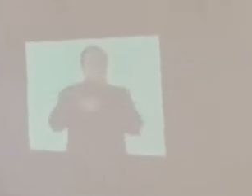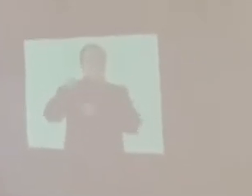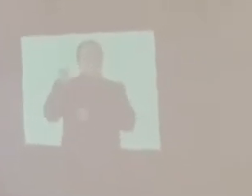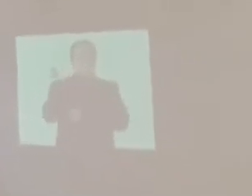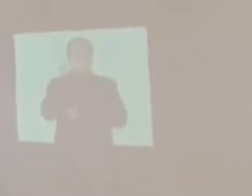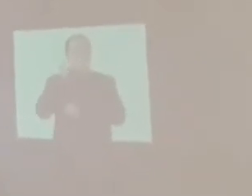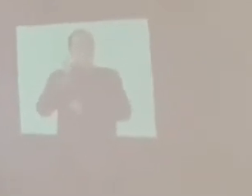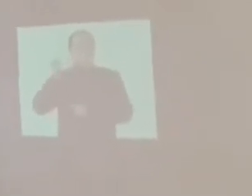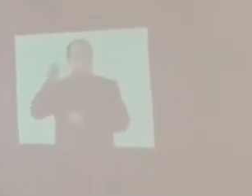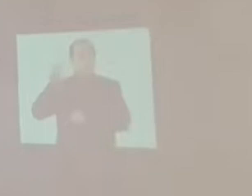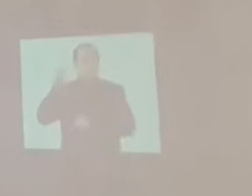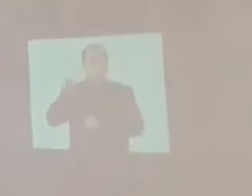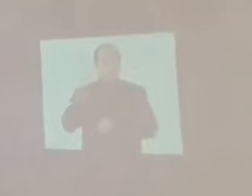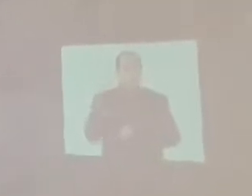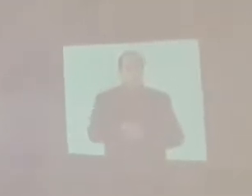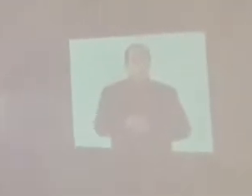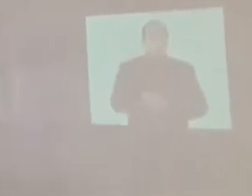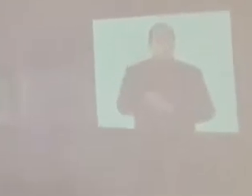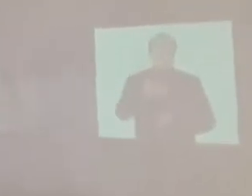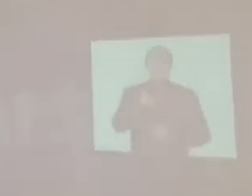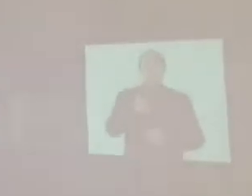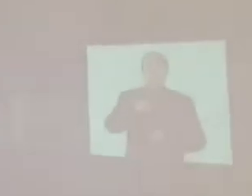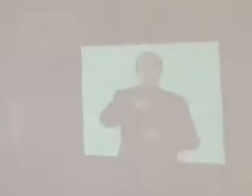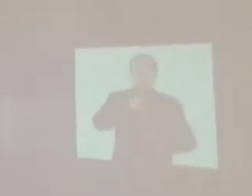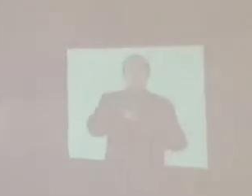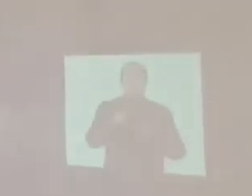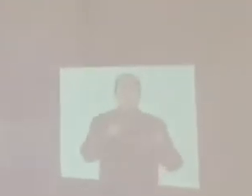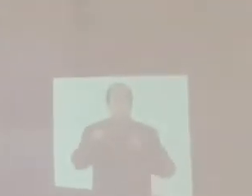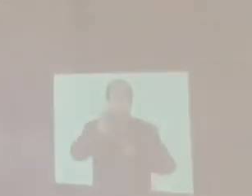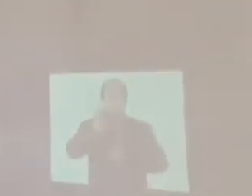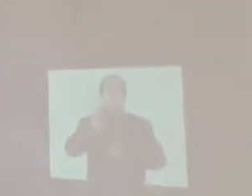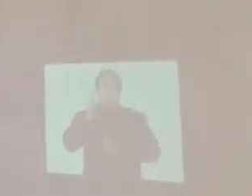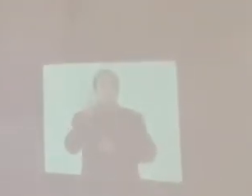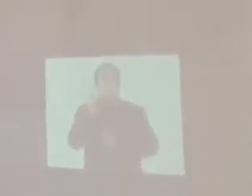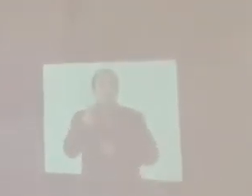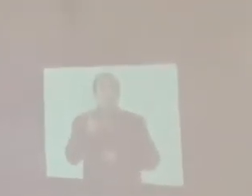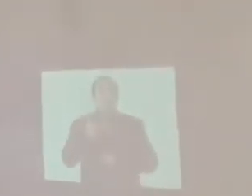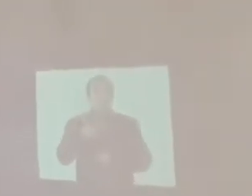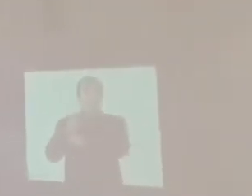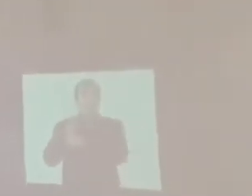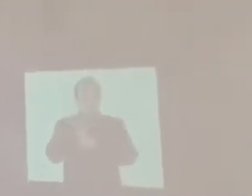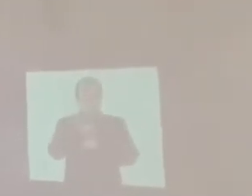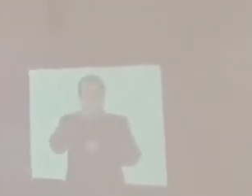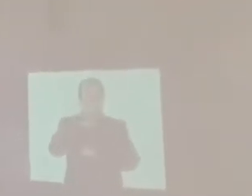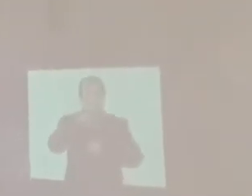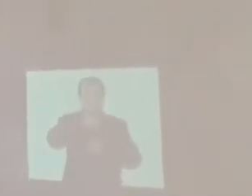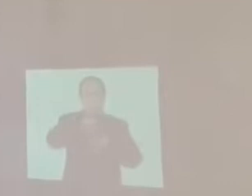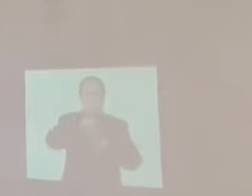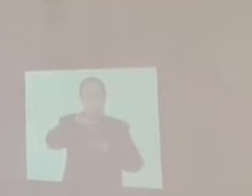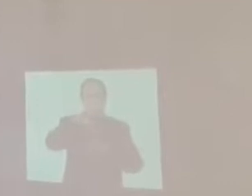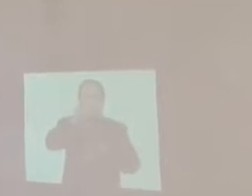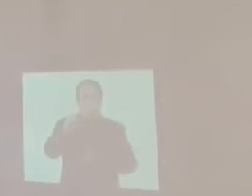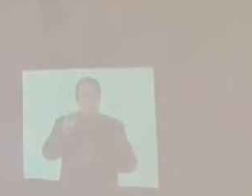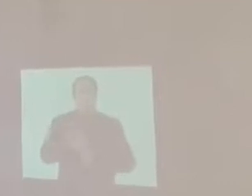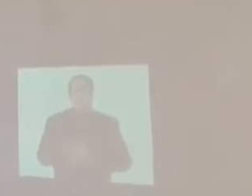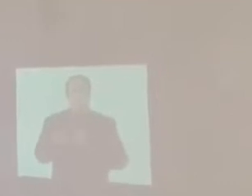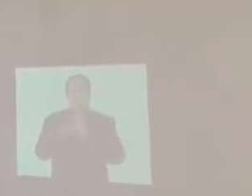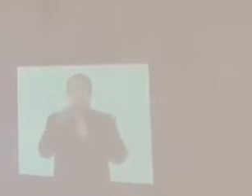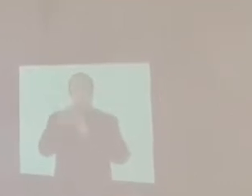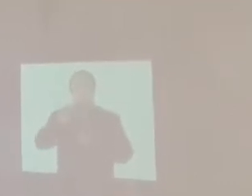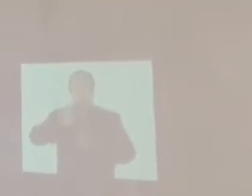altavoces. Implementamos el centro de comando C2 con cobertura de videovigilancia en la central de abastos. Estamos construyendo